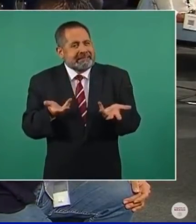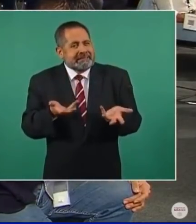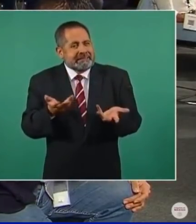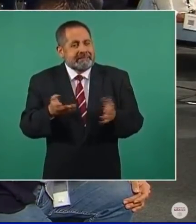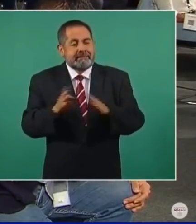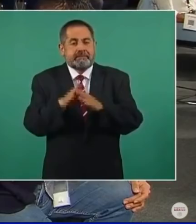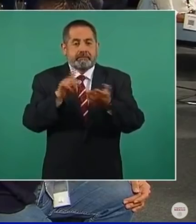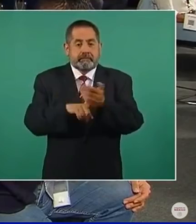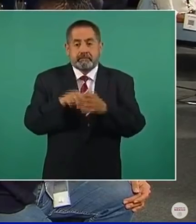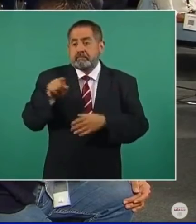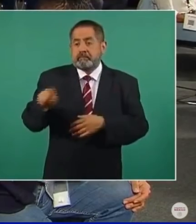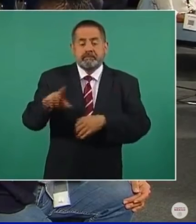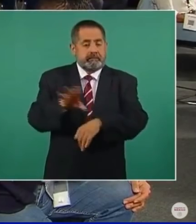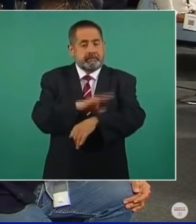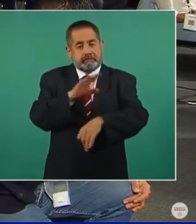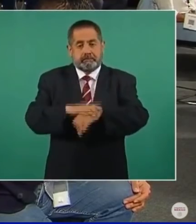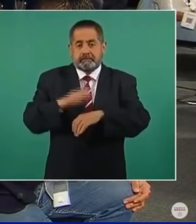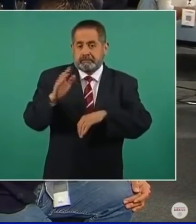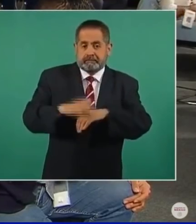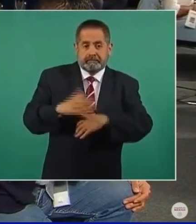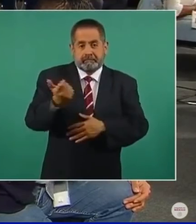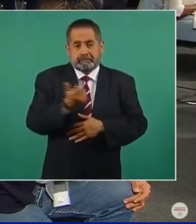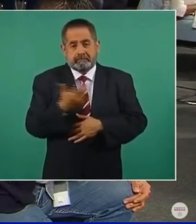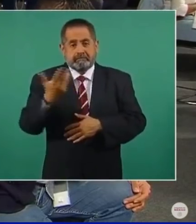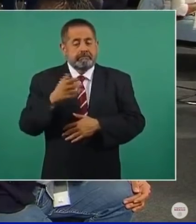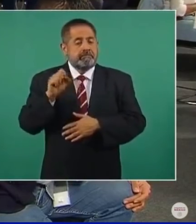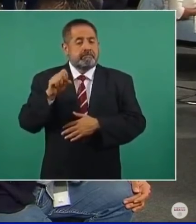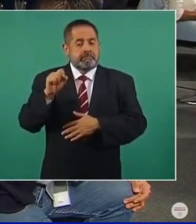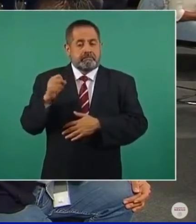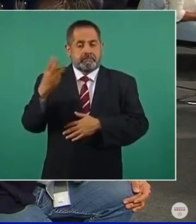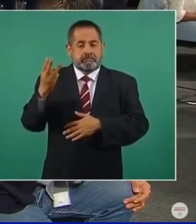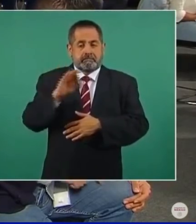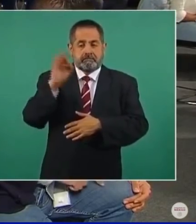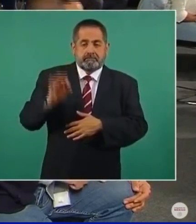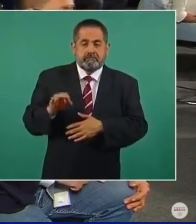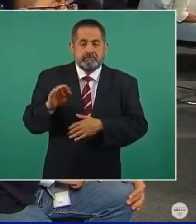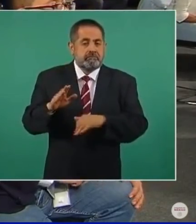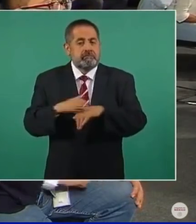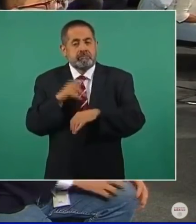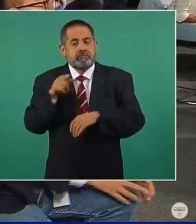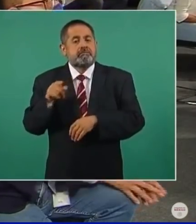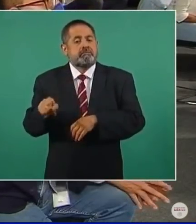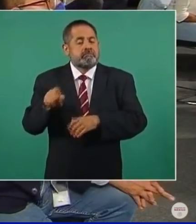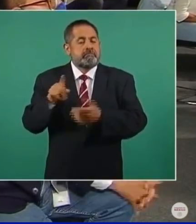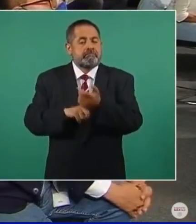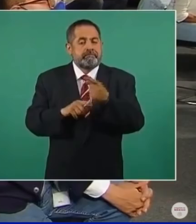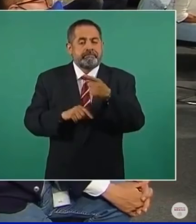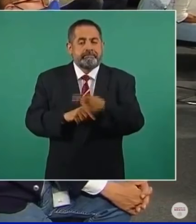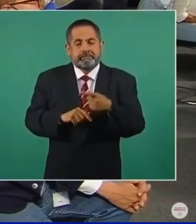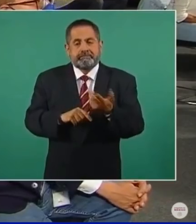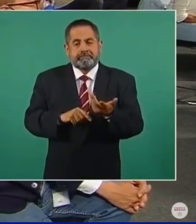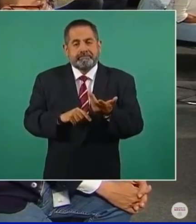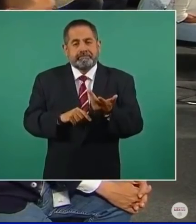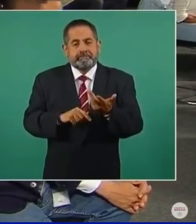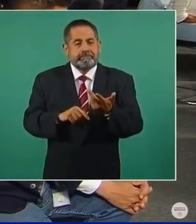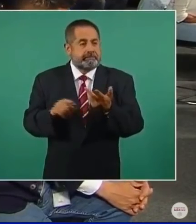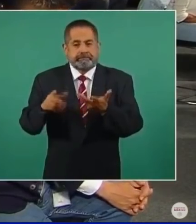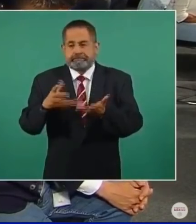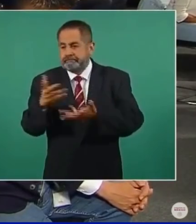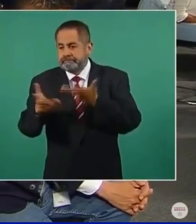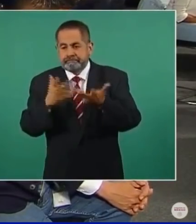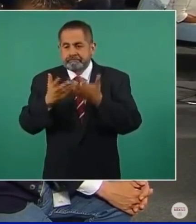las tarifas eléctricas se elevaron en un 63% porque tuvieron que